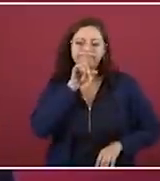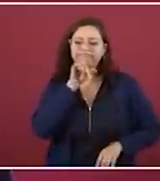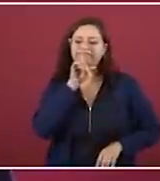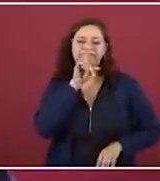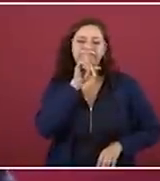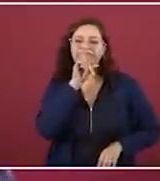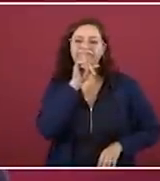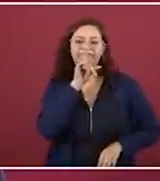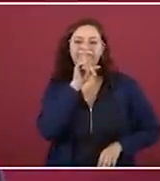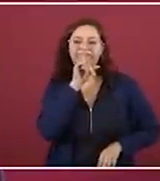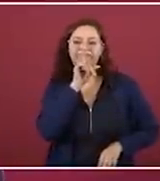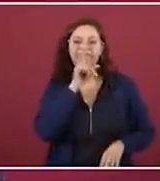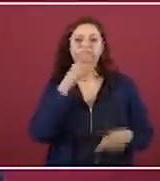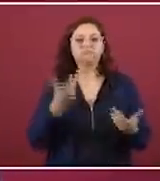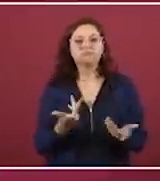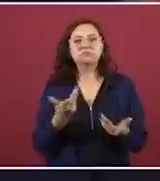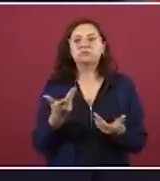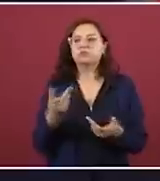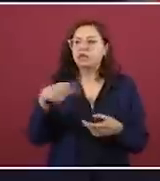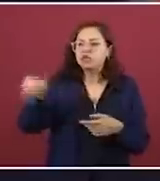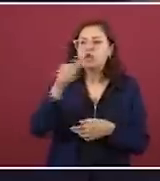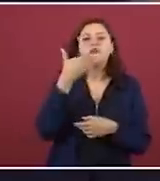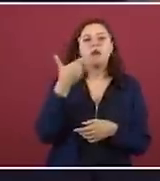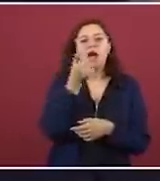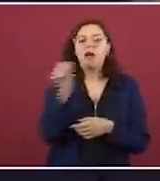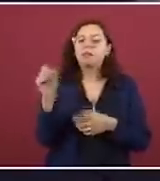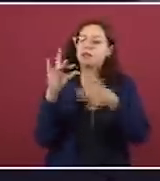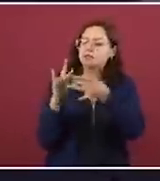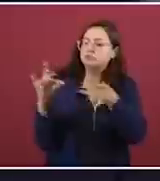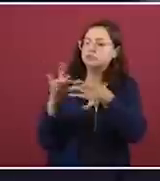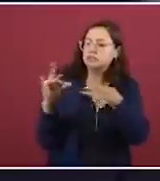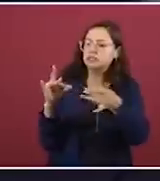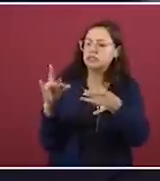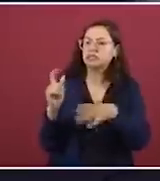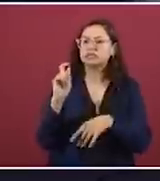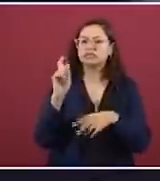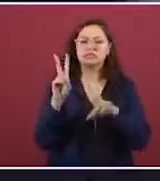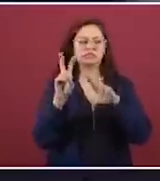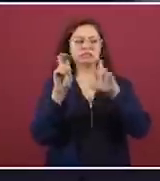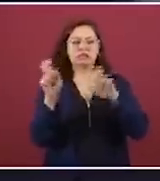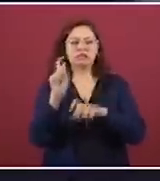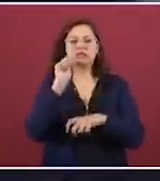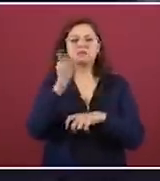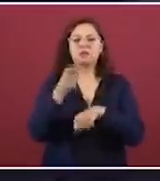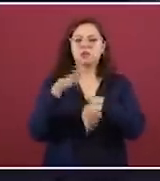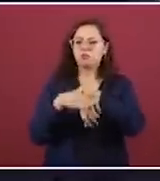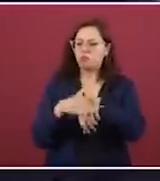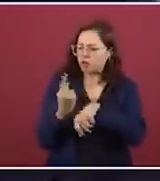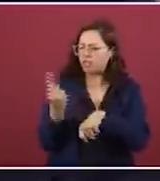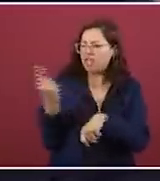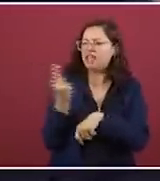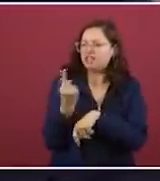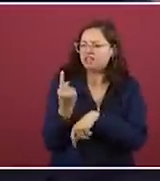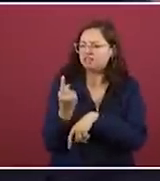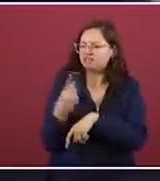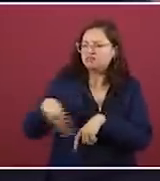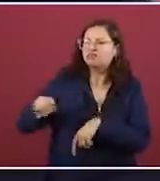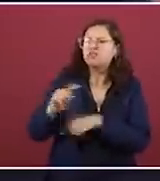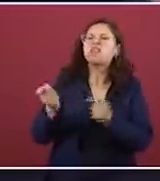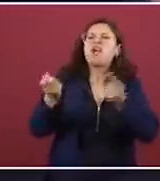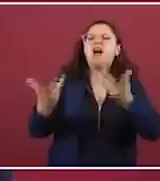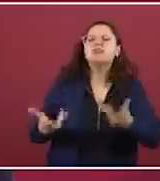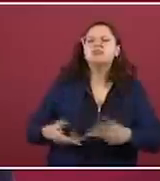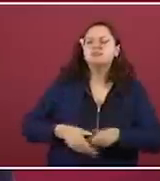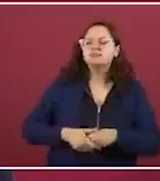O sea, que los ambientalistas nos expliquen por qué y qué han hecho.